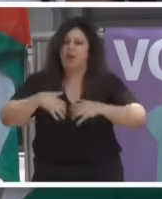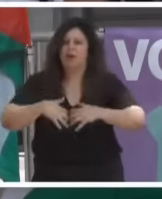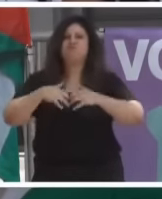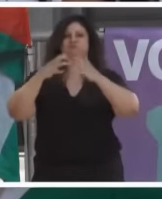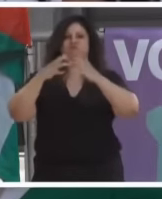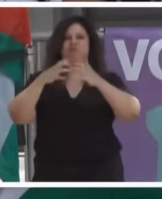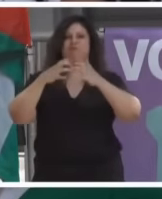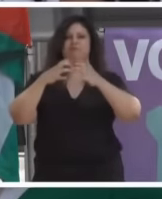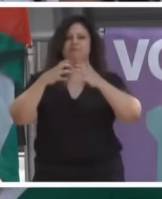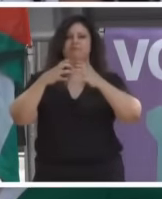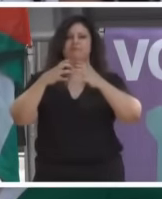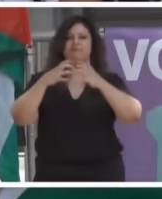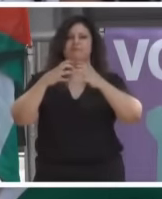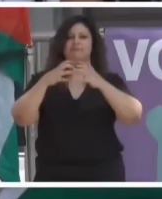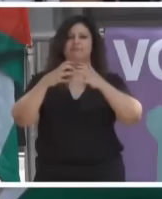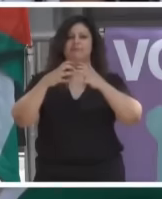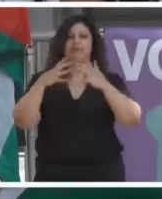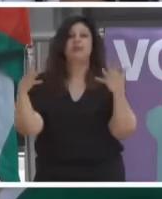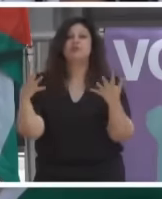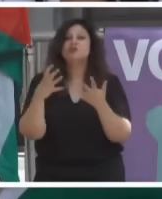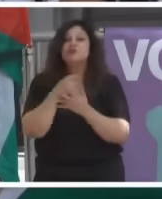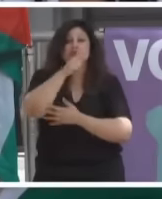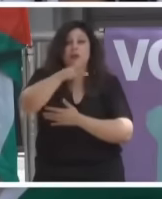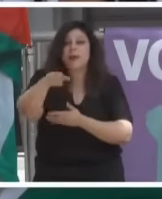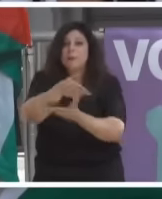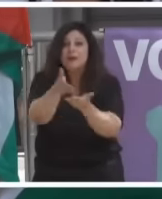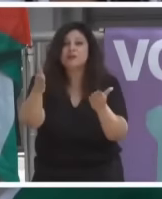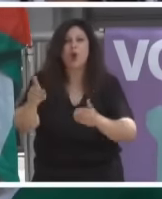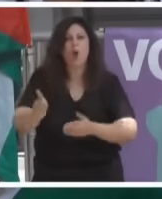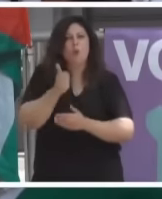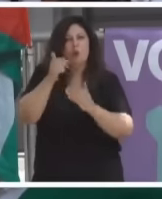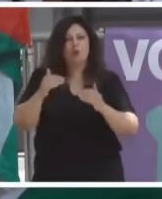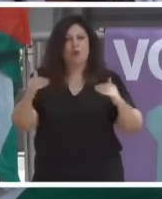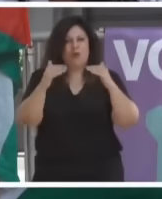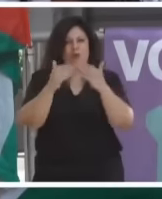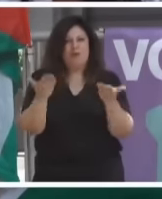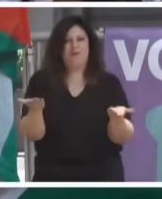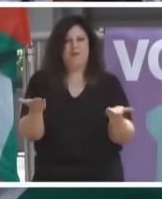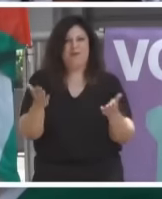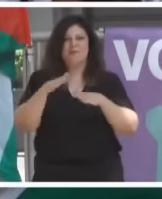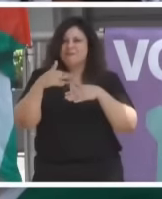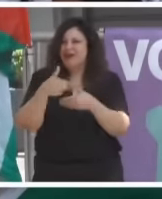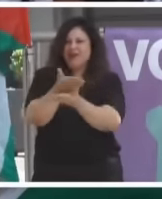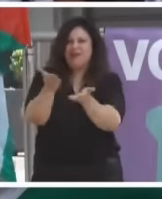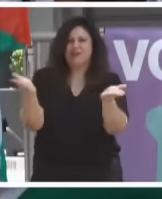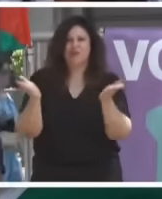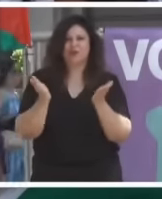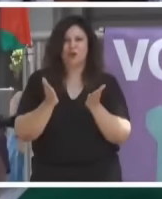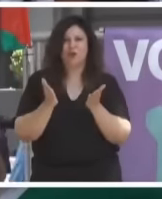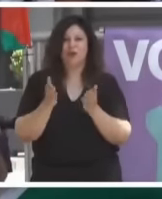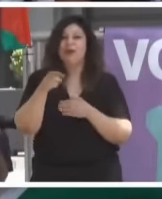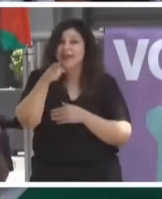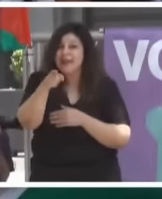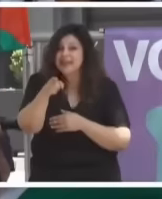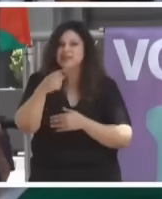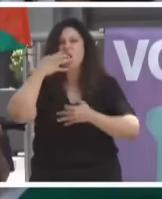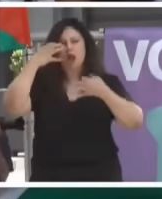seguridad. Que todo el mundo tenga oportunidades para gente, para todo el mundo. Esa es la